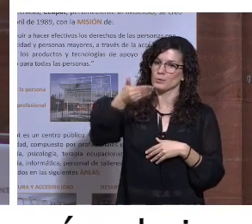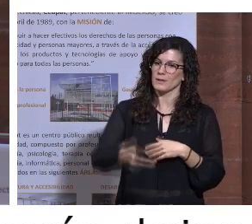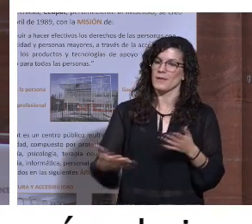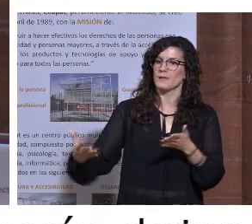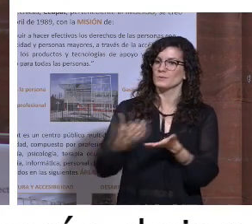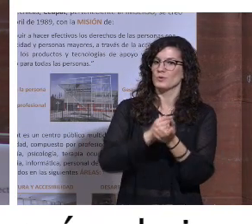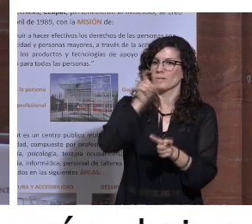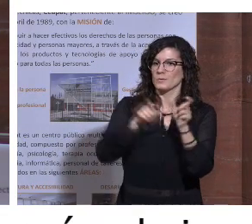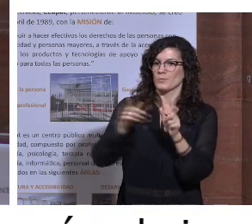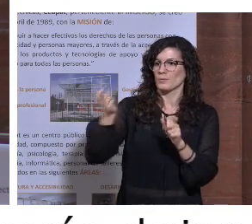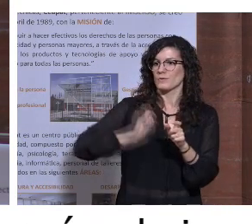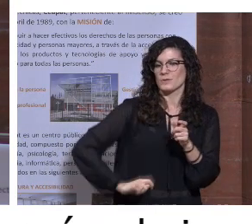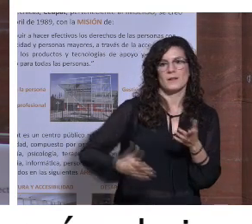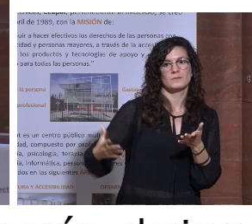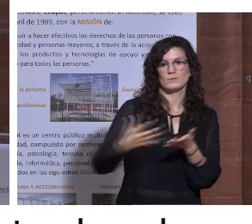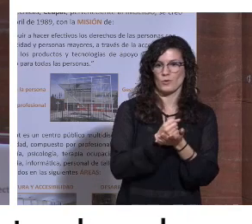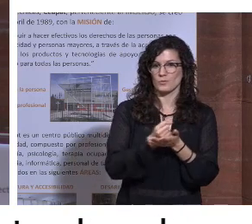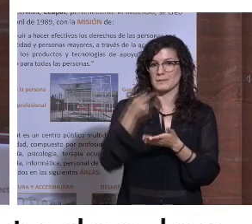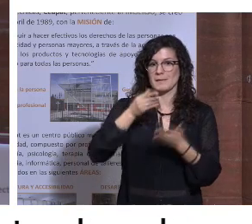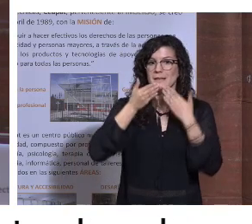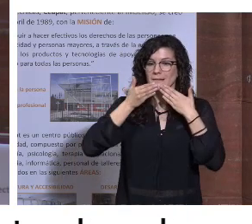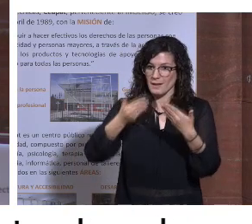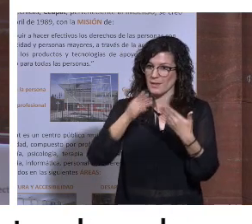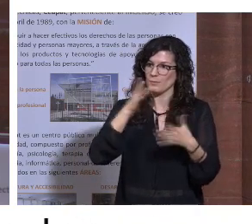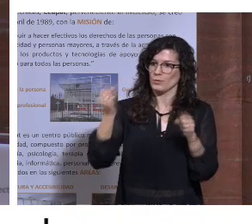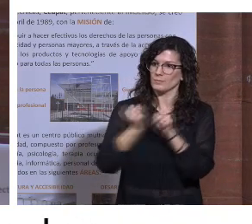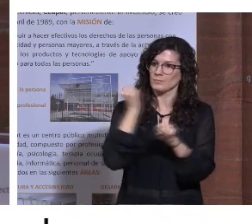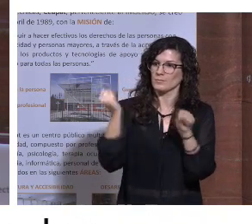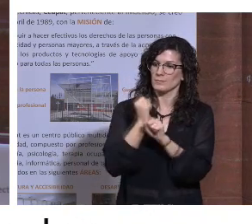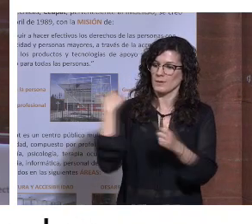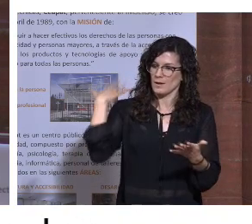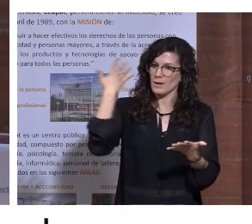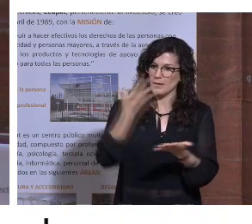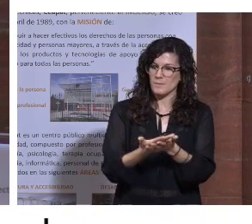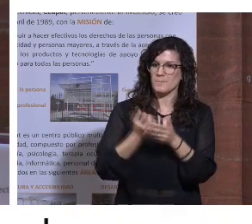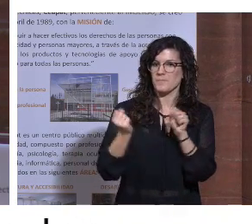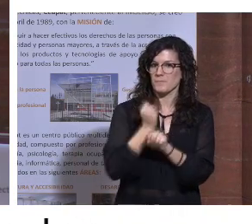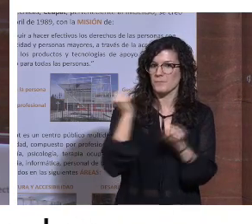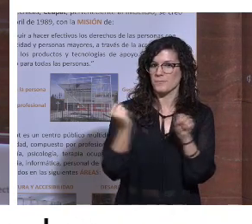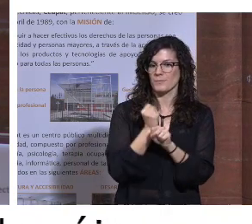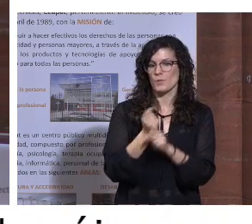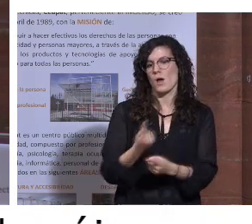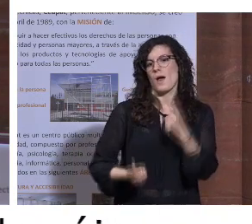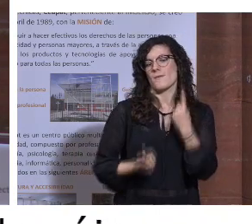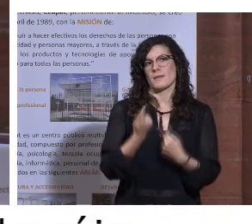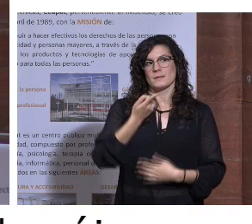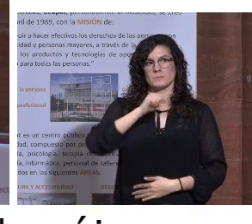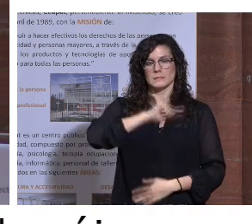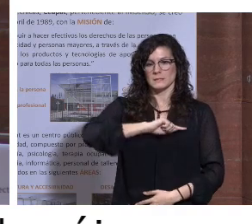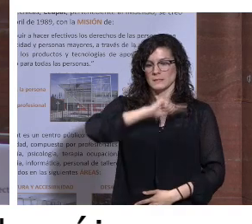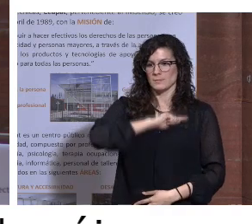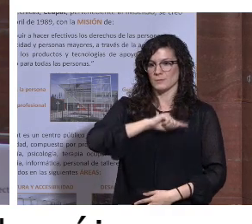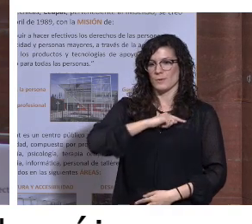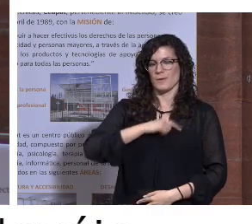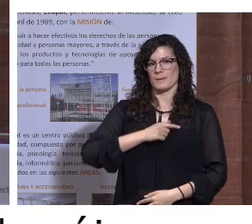los profesionales de esta casa, daros las gracias por todo el trabajo que lleváis haciendo, a veces con ese sentimiento de no lo